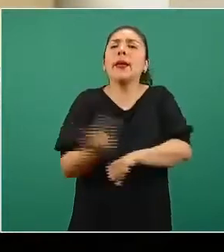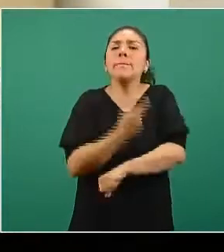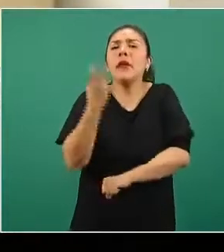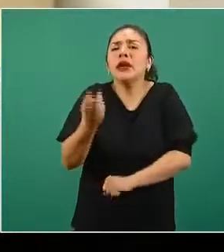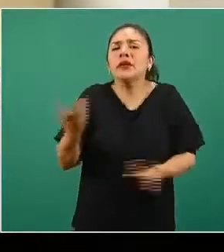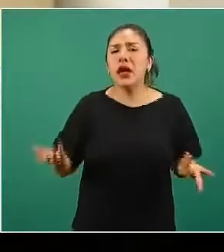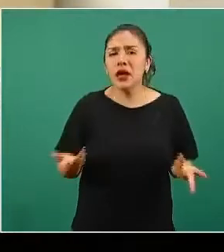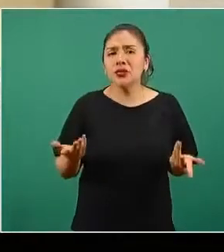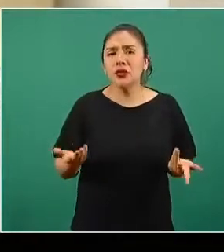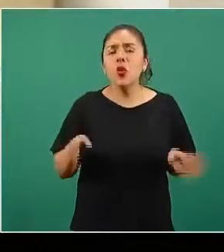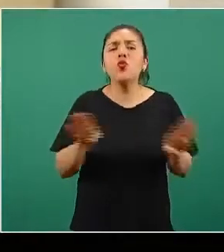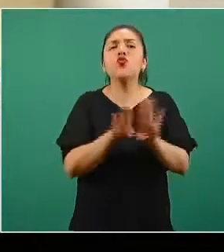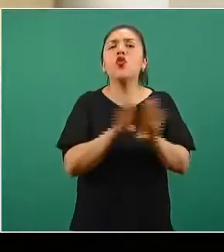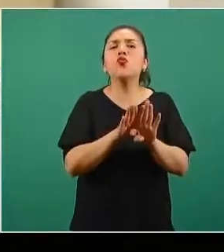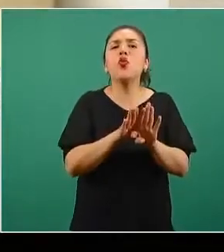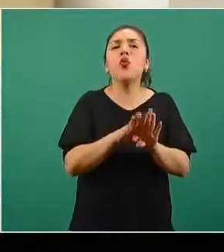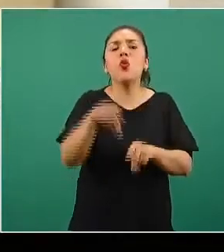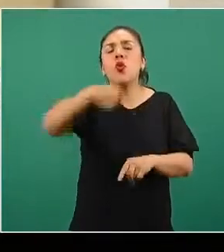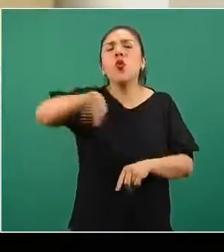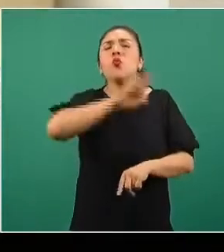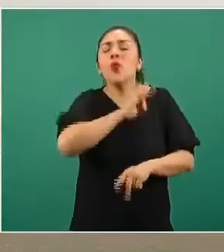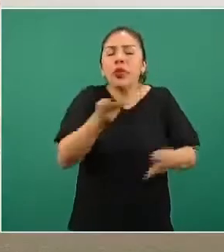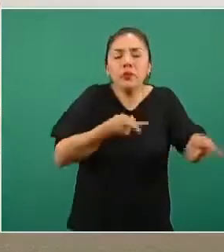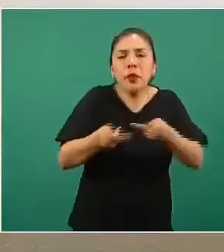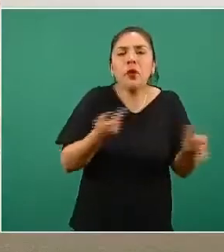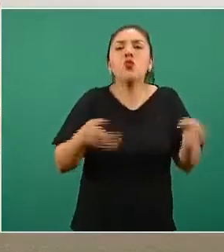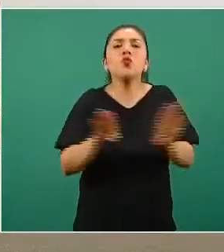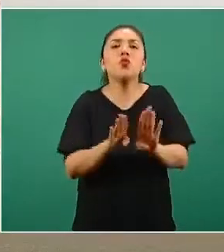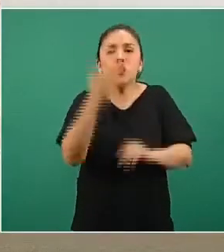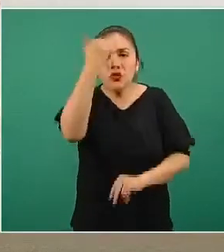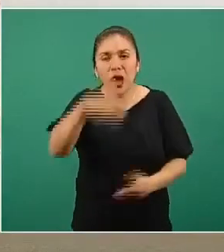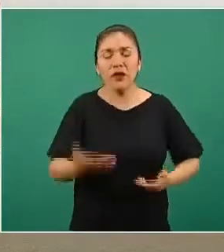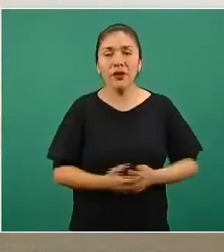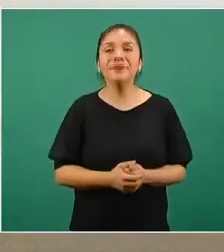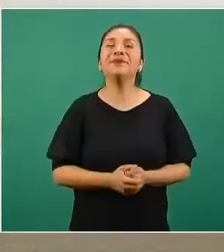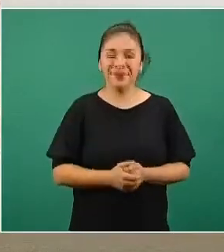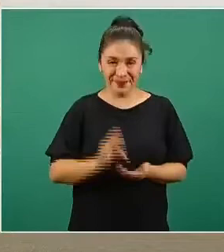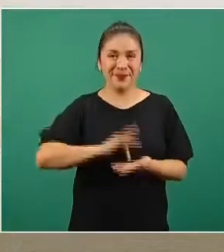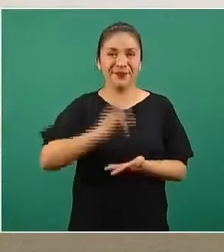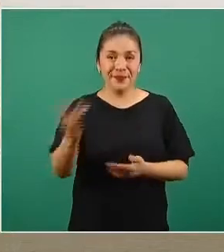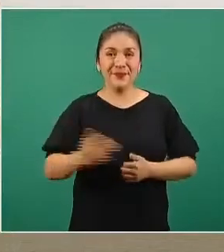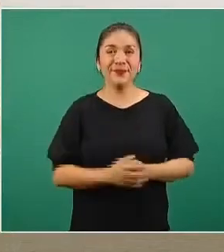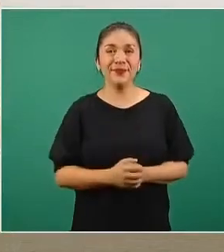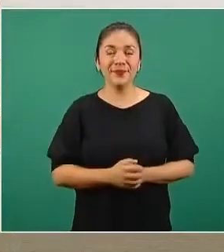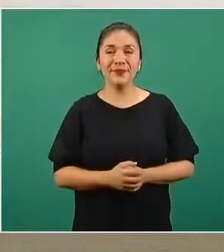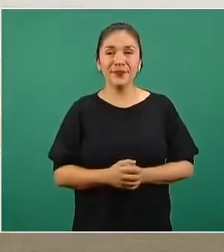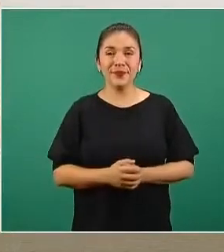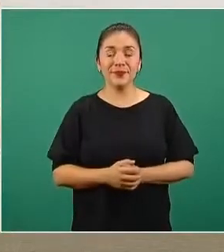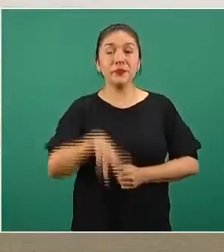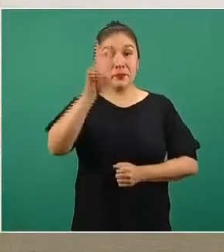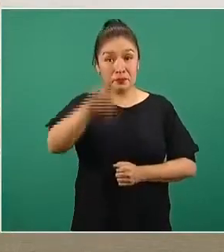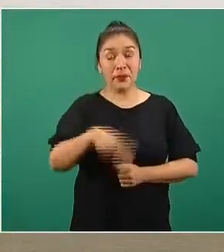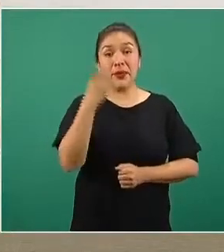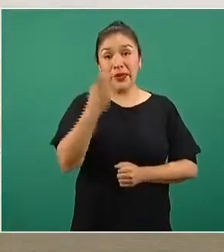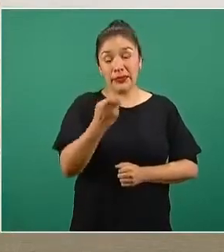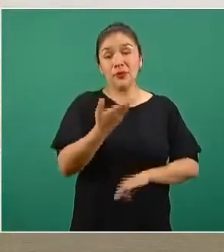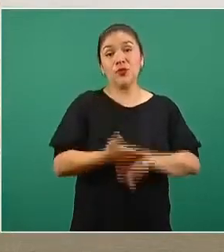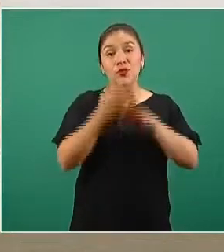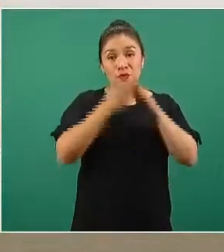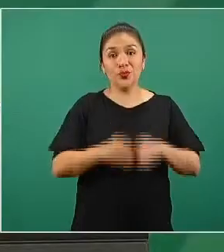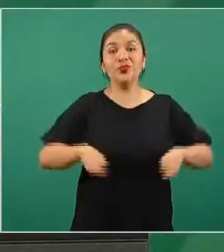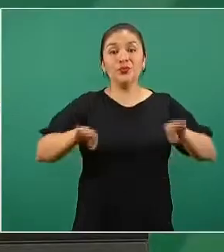casos? ¿Cómo se va a actuar? Gracias. Muchas gracias, Juan. Yo creo que es muy importante